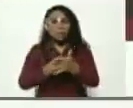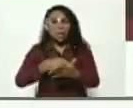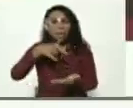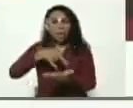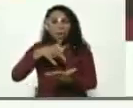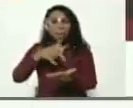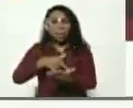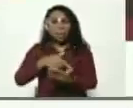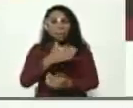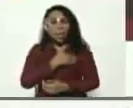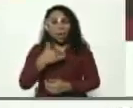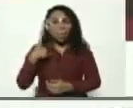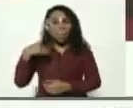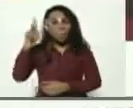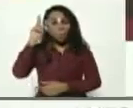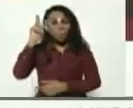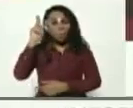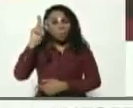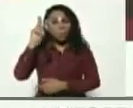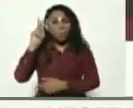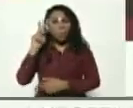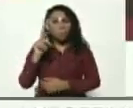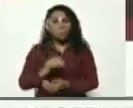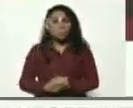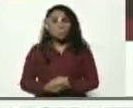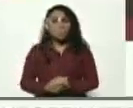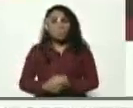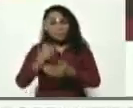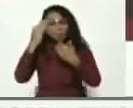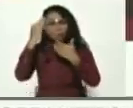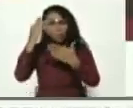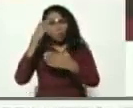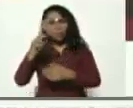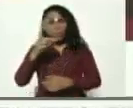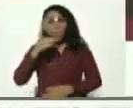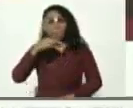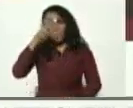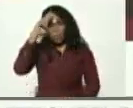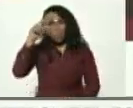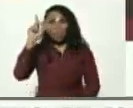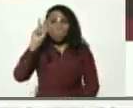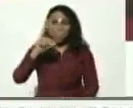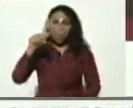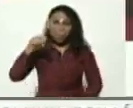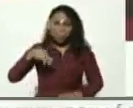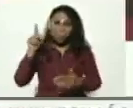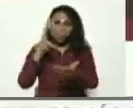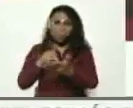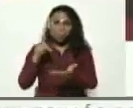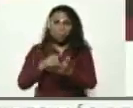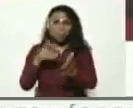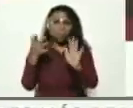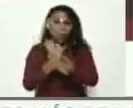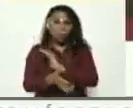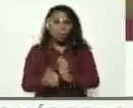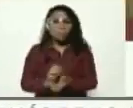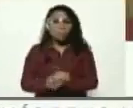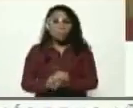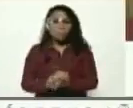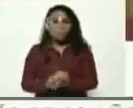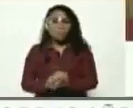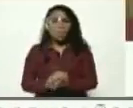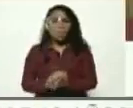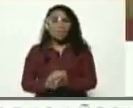Carabobo. Querido profesor Luis Brito García, saludo a su padre que se encuentra aquí también presente.